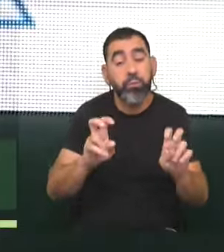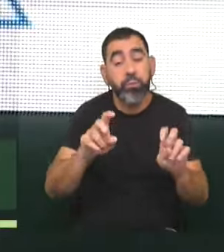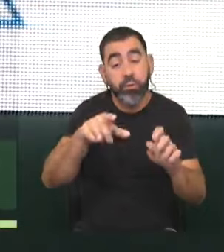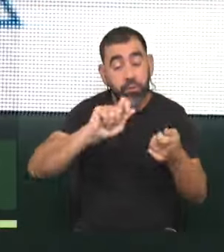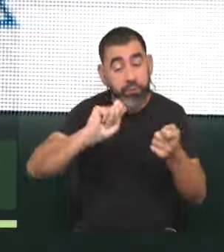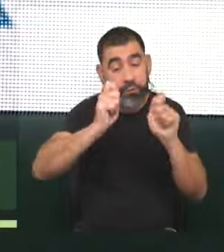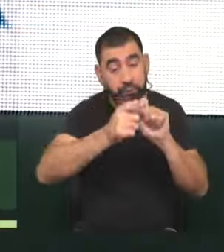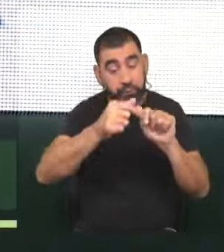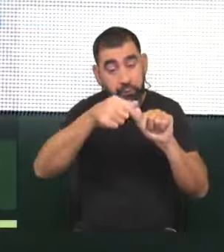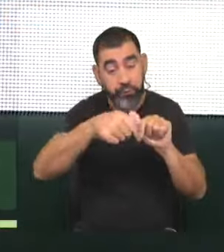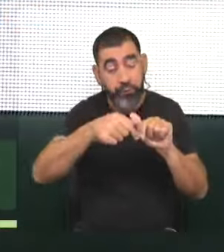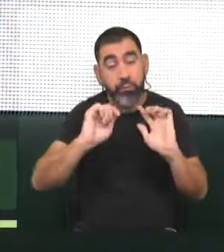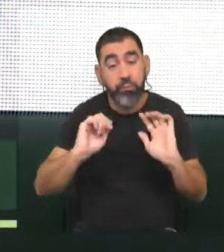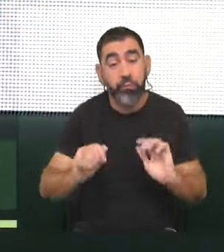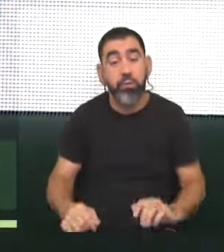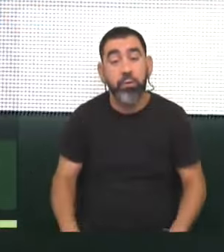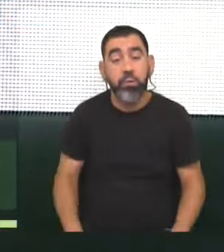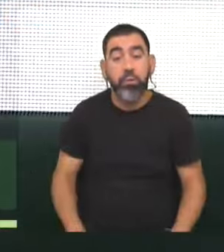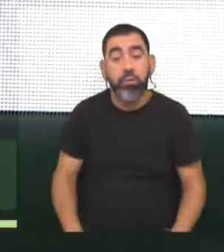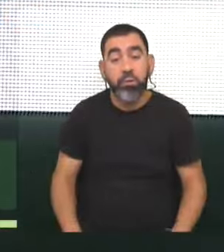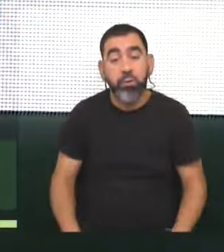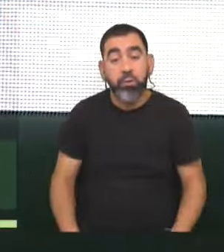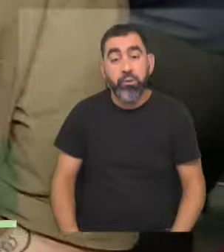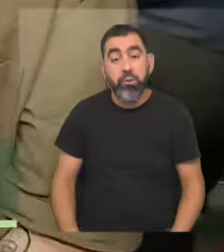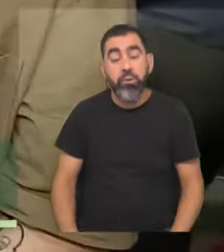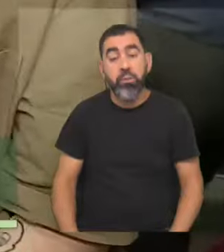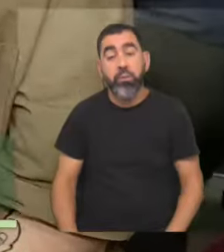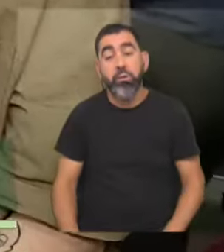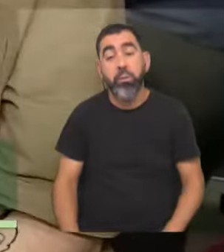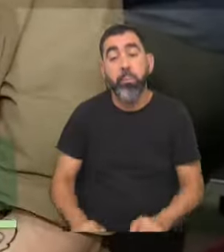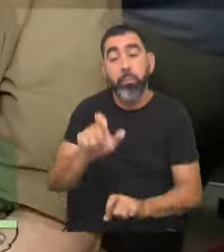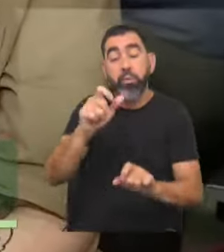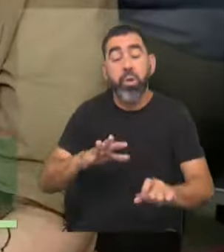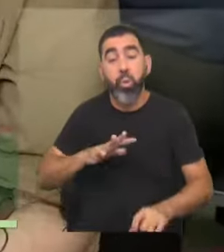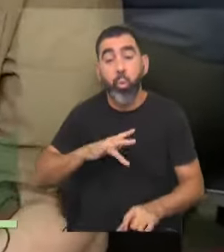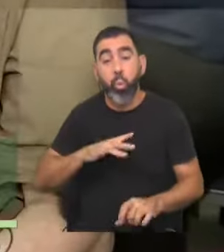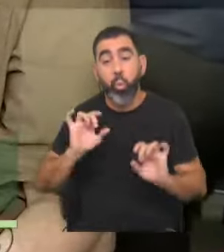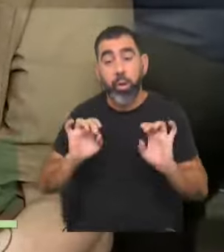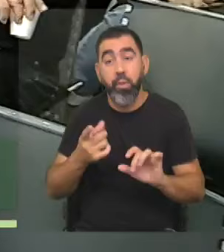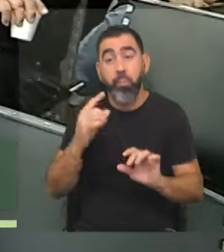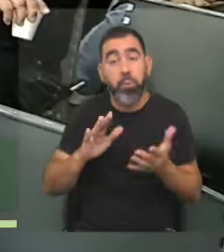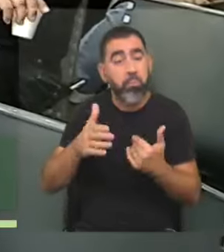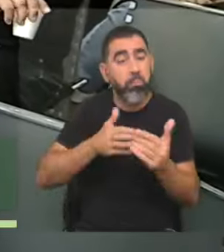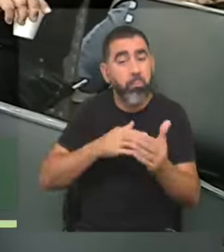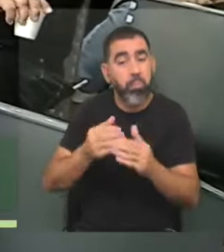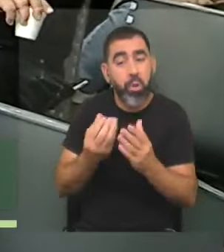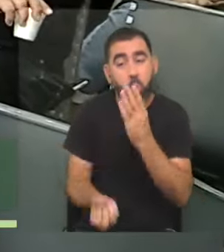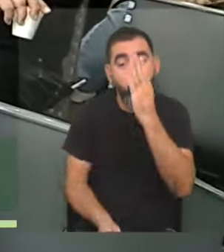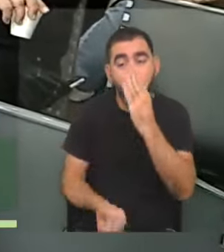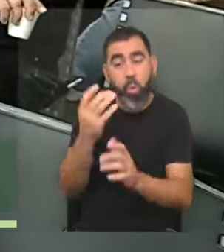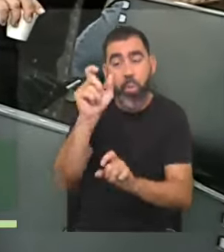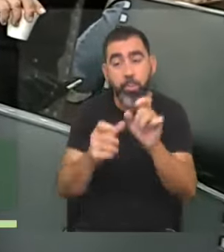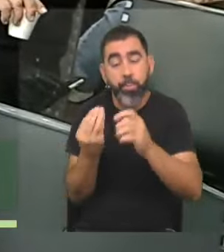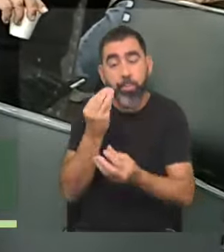reforma consideró la parte de gresos del sistema pero no consideró la parte de ingresos del